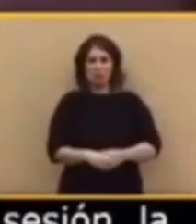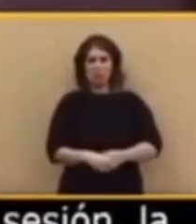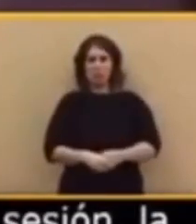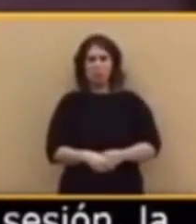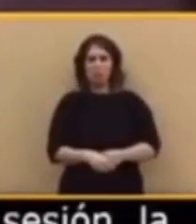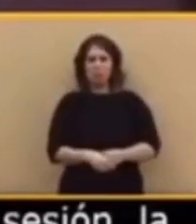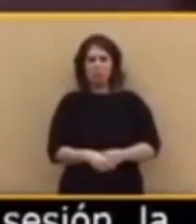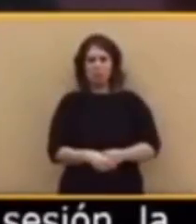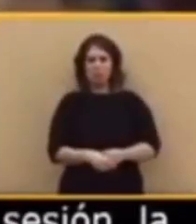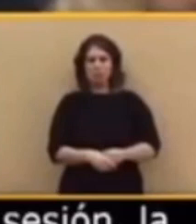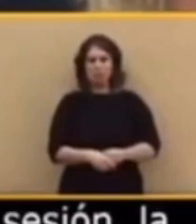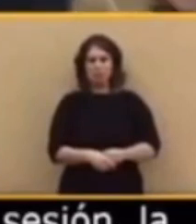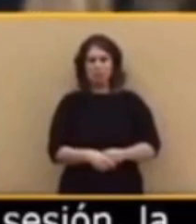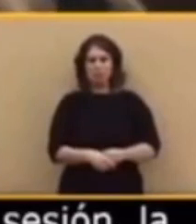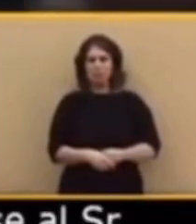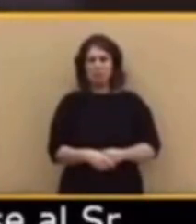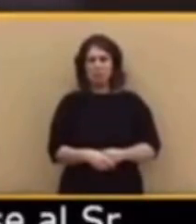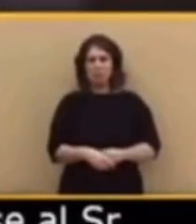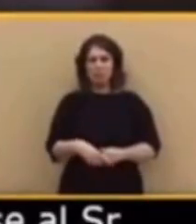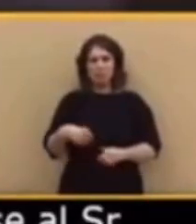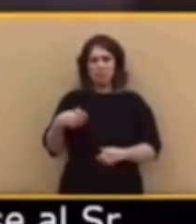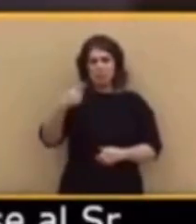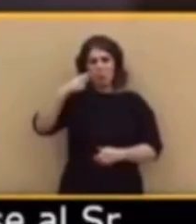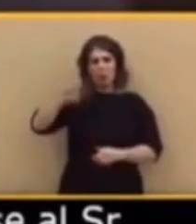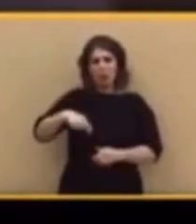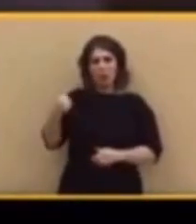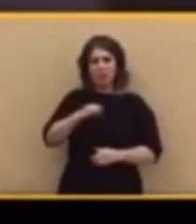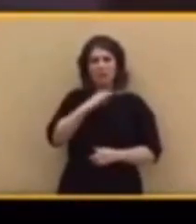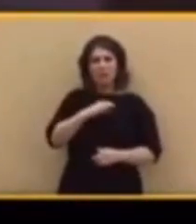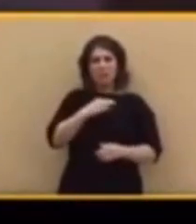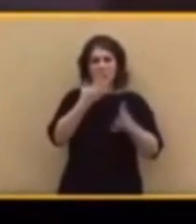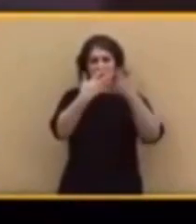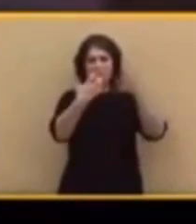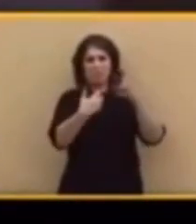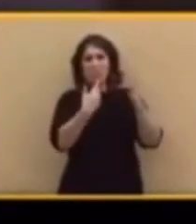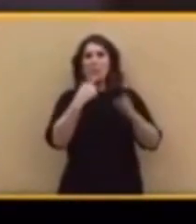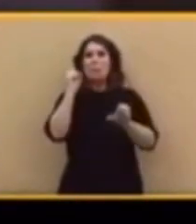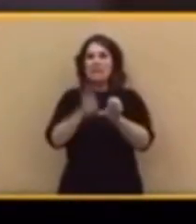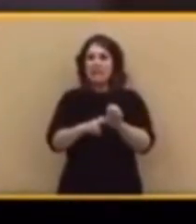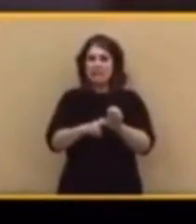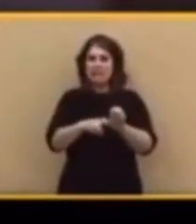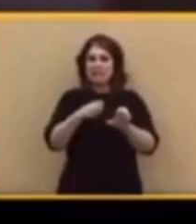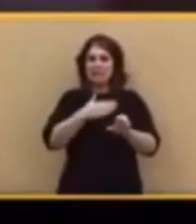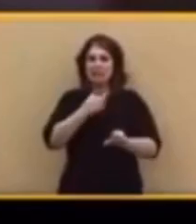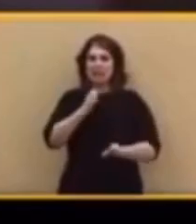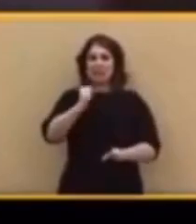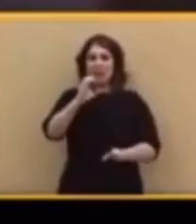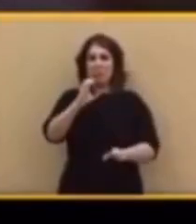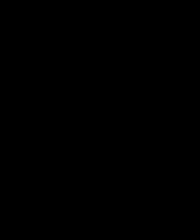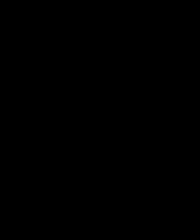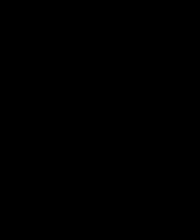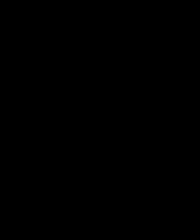Su padre, como bien reconoce el señor Iglesias en este artículo, es un militante, era militante del FRAP. Gracias.